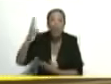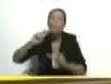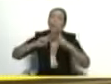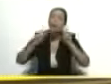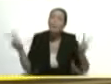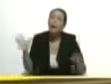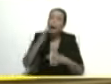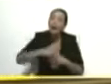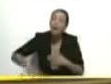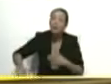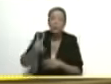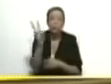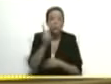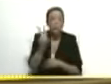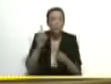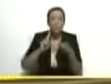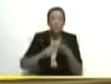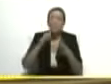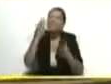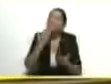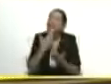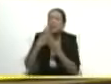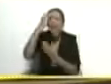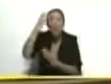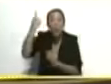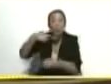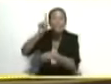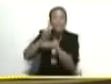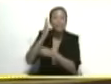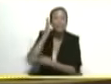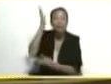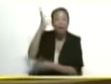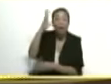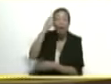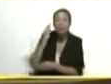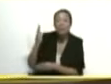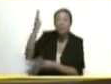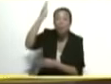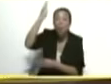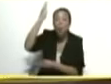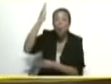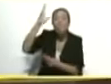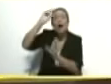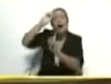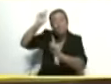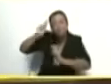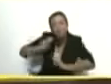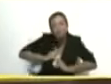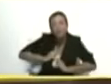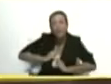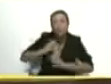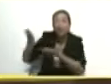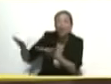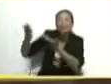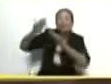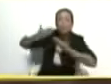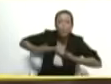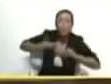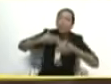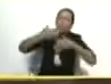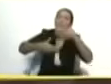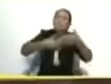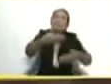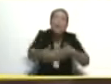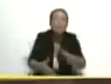paz, siempre darle gracias a Dios para ser recompensados de manera